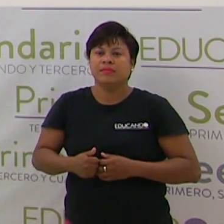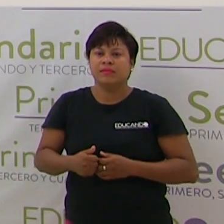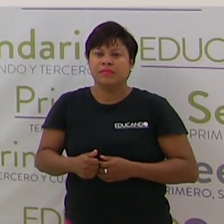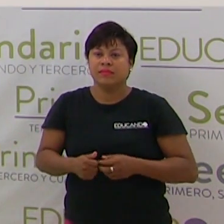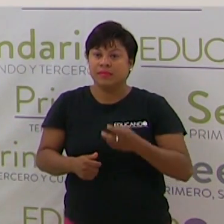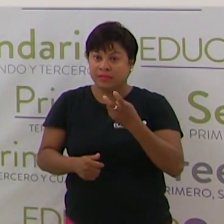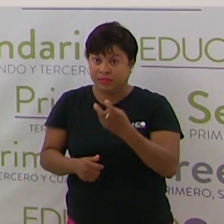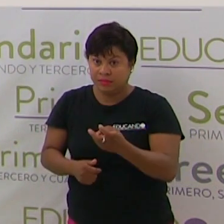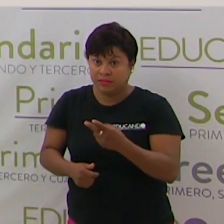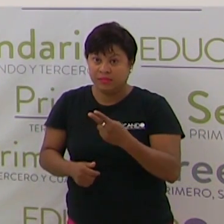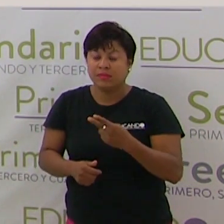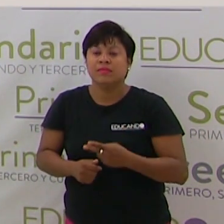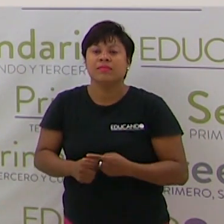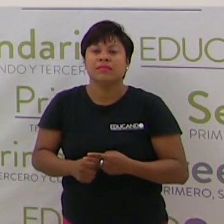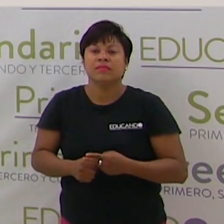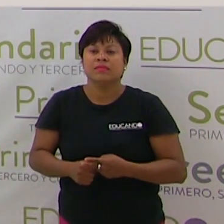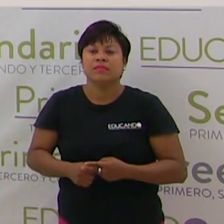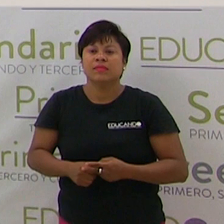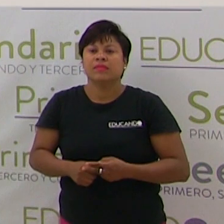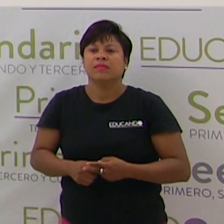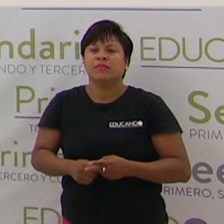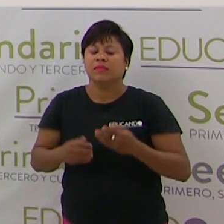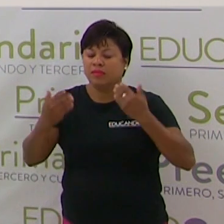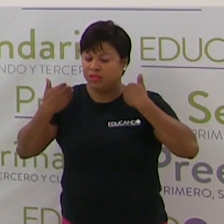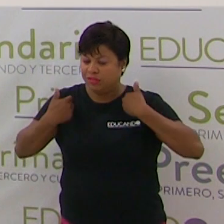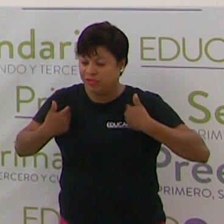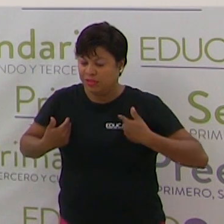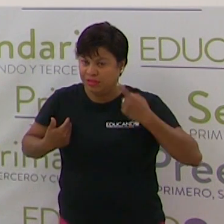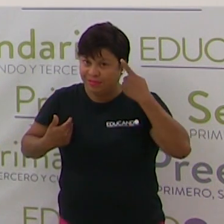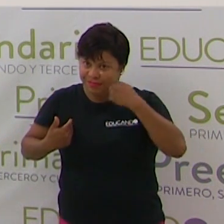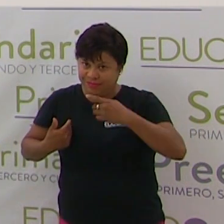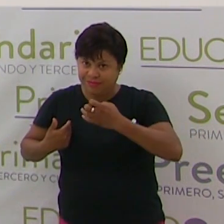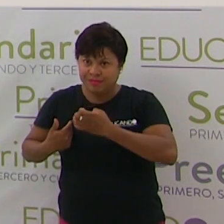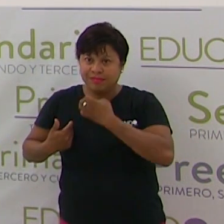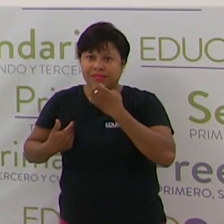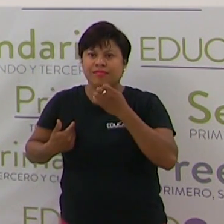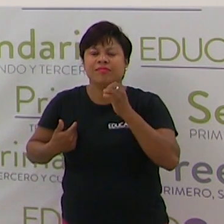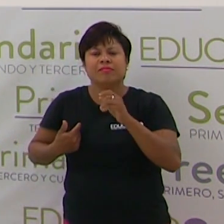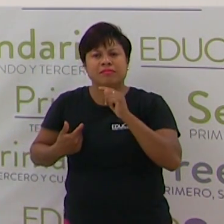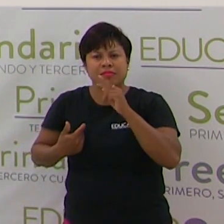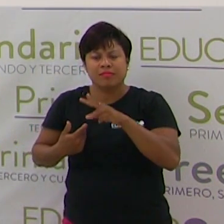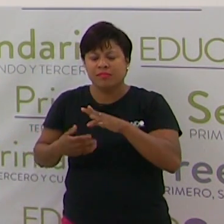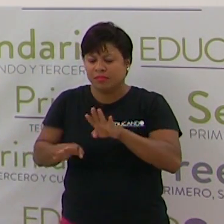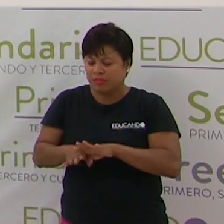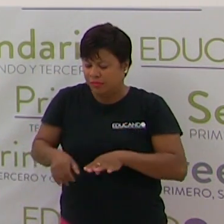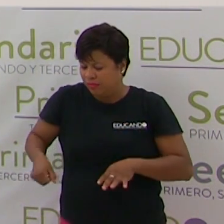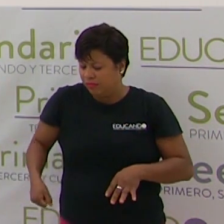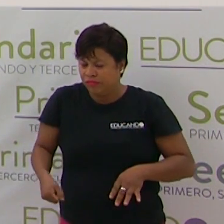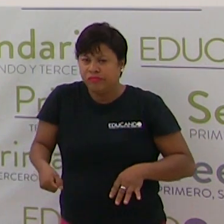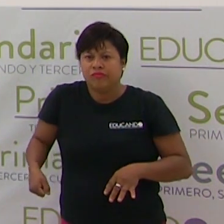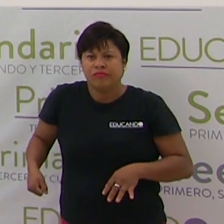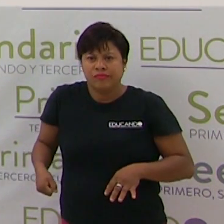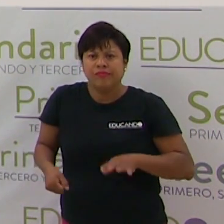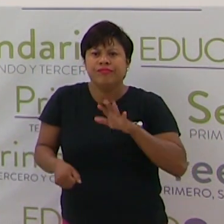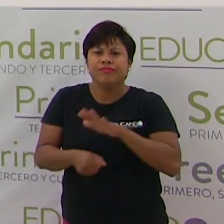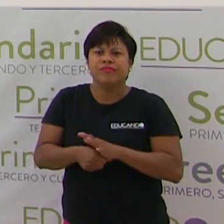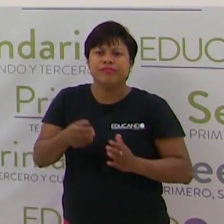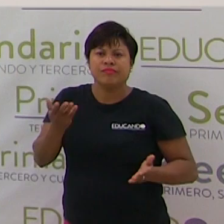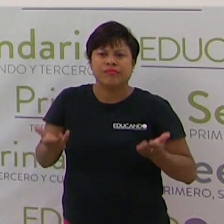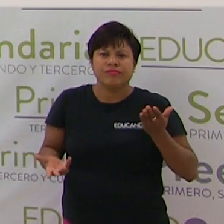esta, tú tienes una para ir a la escuela, una mochila. O también puedes tener una lonchera. ¿Cuál pesa